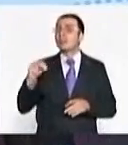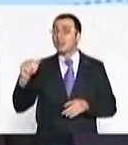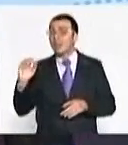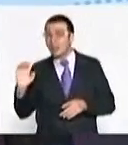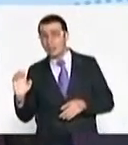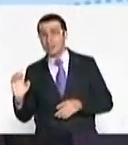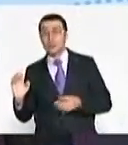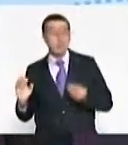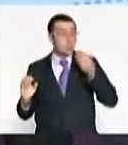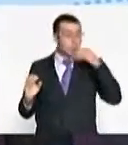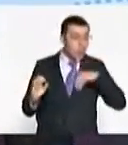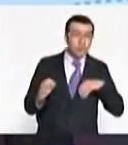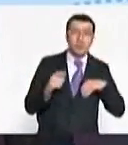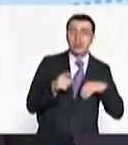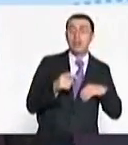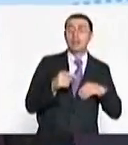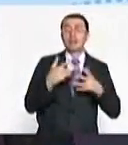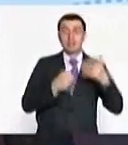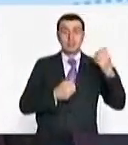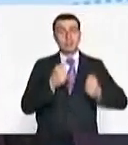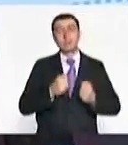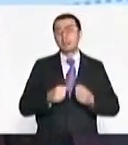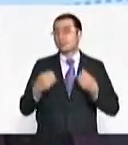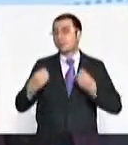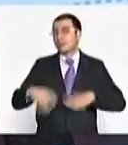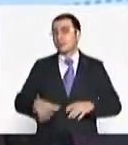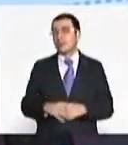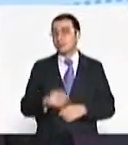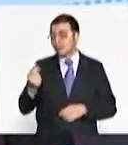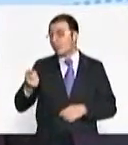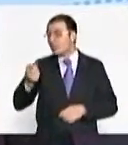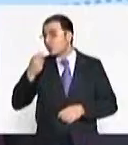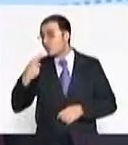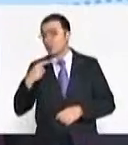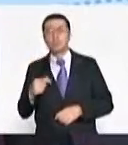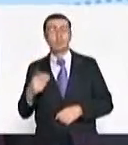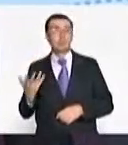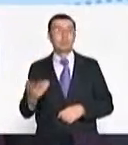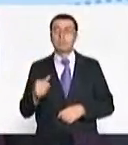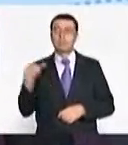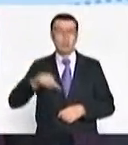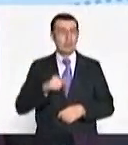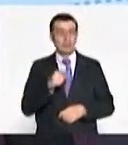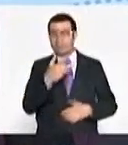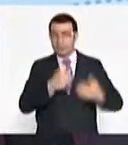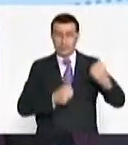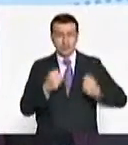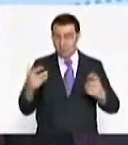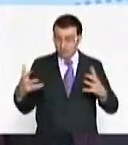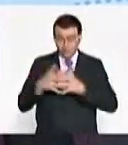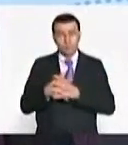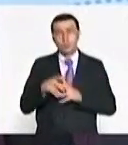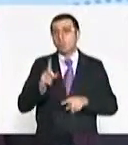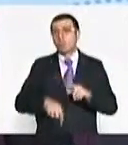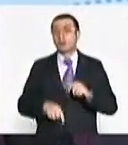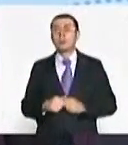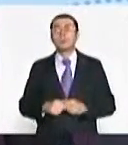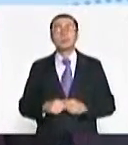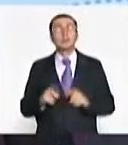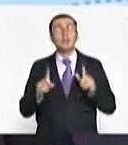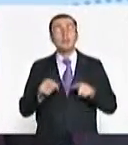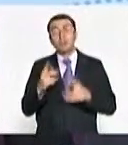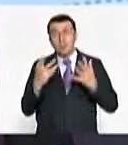la vitamina E, perdió los 40, 50 mil o 60 mil pesos que le costó la vitamina E. Asimismo, si usted quiere mejorar su salud,